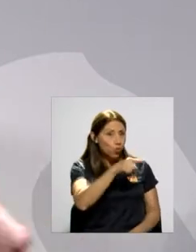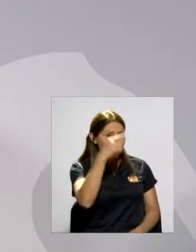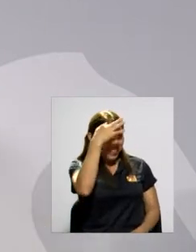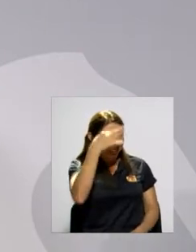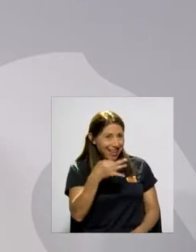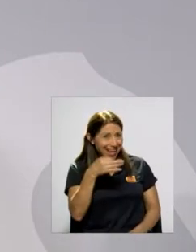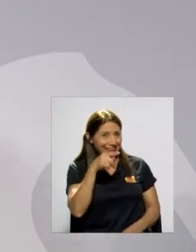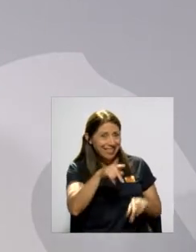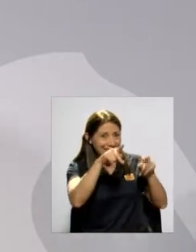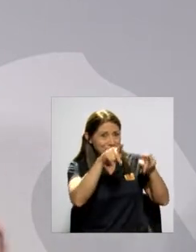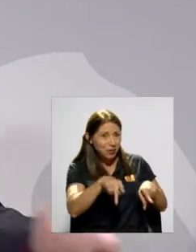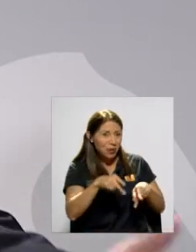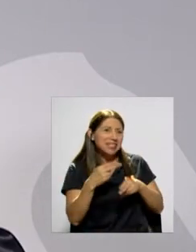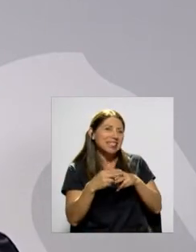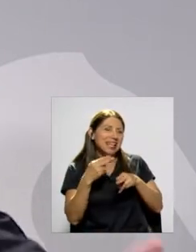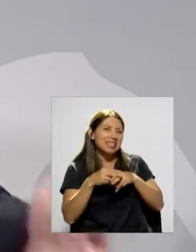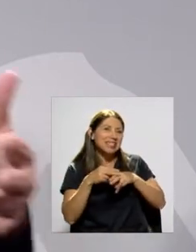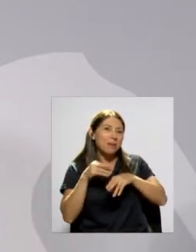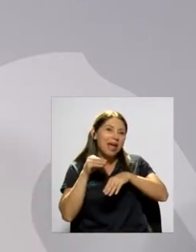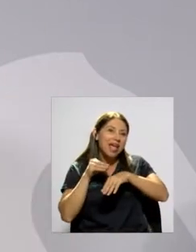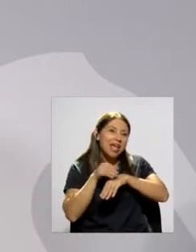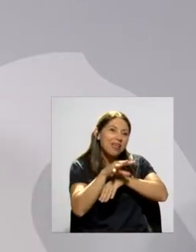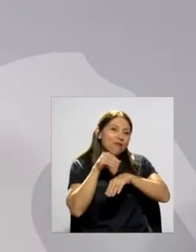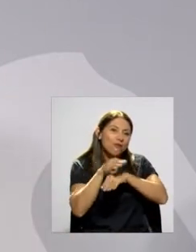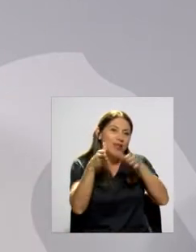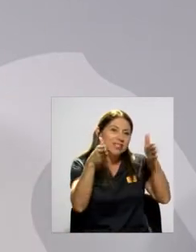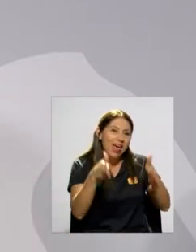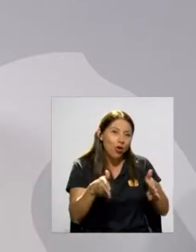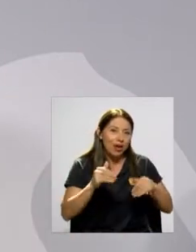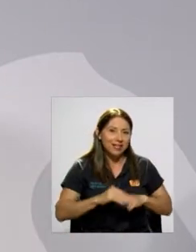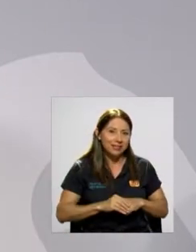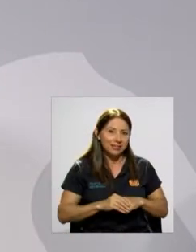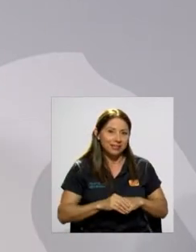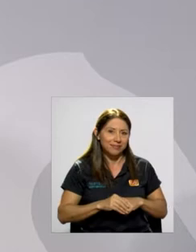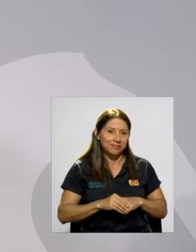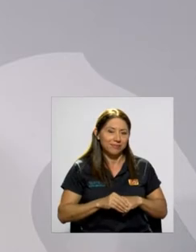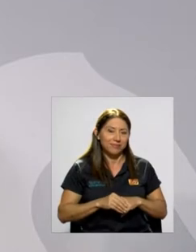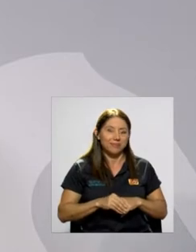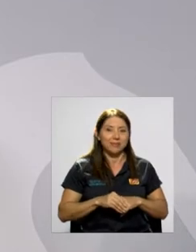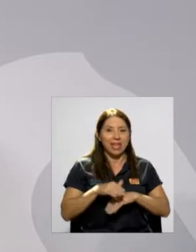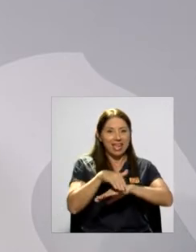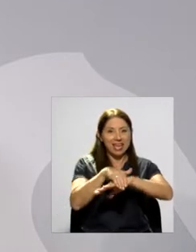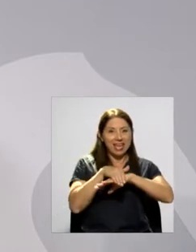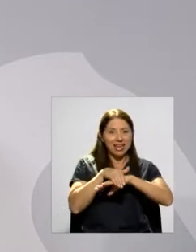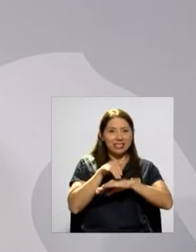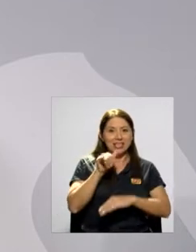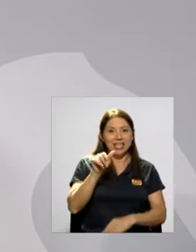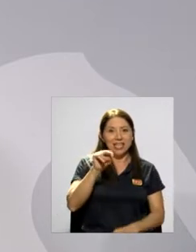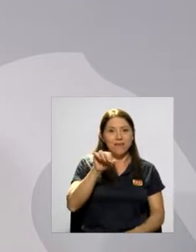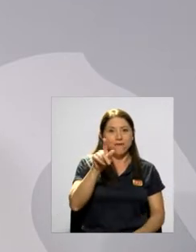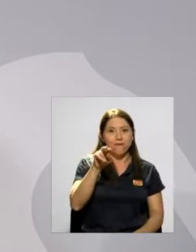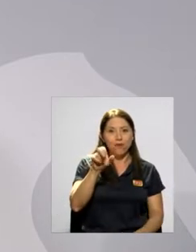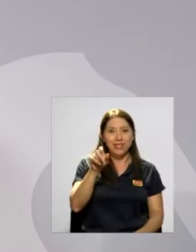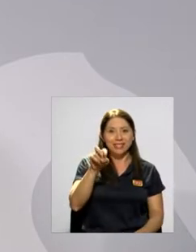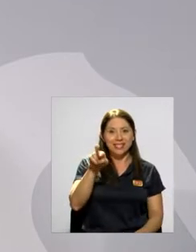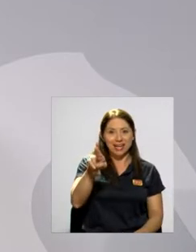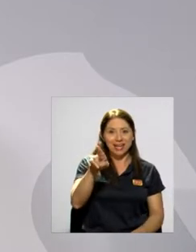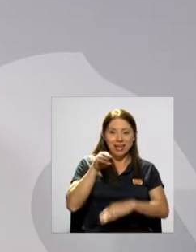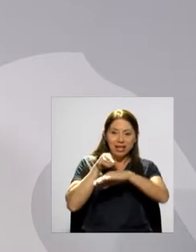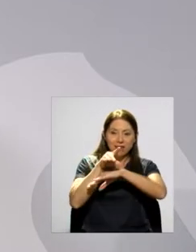llama influenciadoras o influencers, por el término en inglés, tienen el mismo peso en este momento en la sociedad